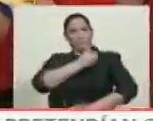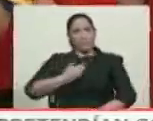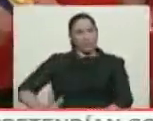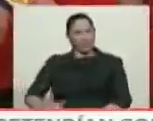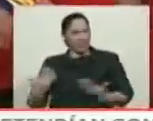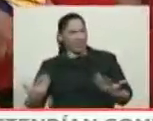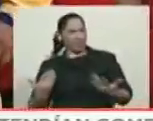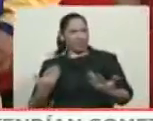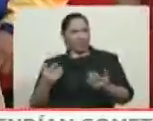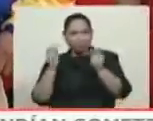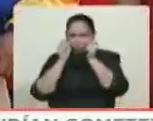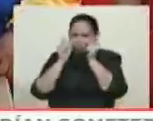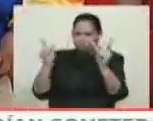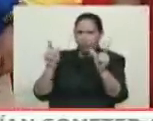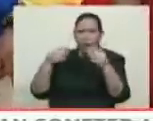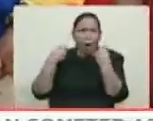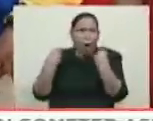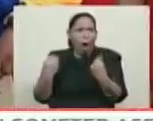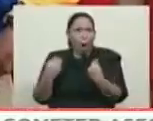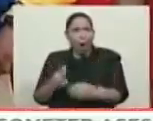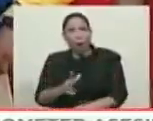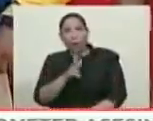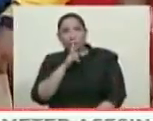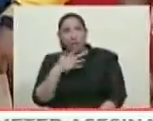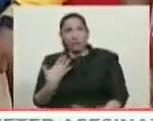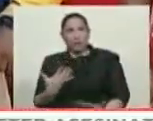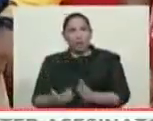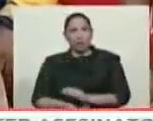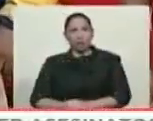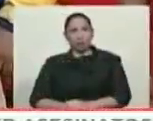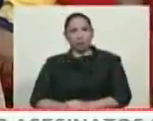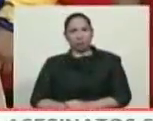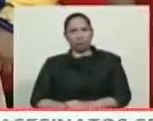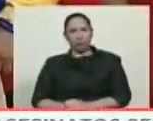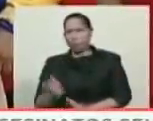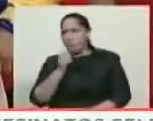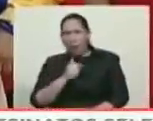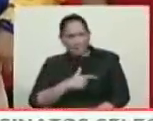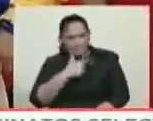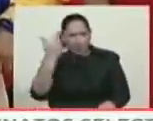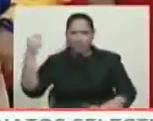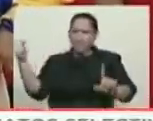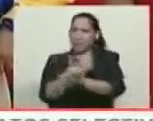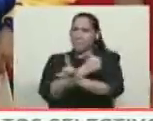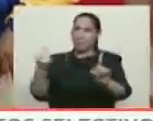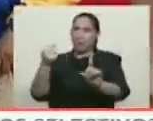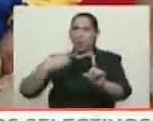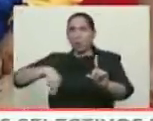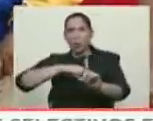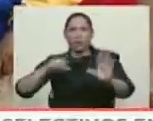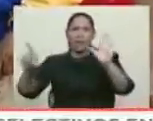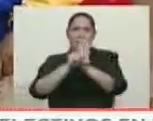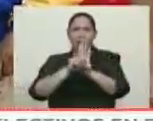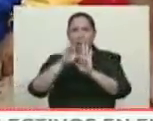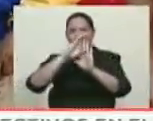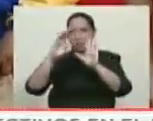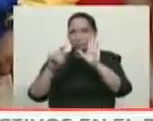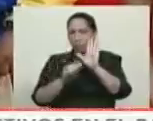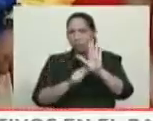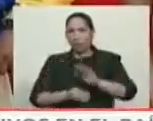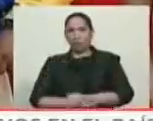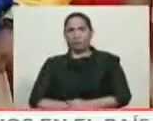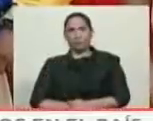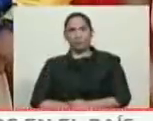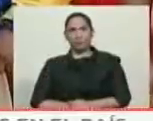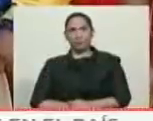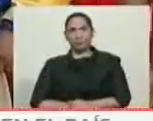visto mayor atrevimiento? ¿Habráse visto mayor violación de nuestro ordenamiento constitucional?